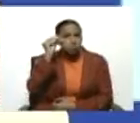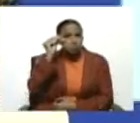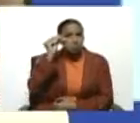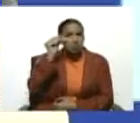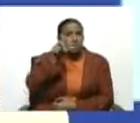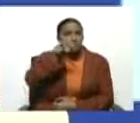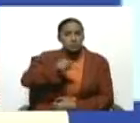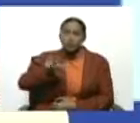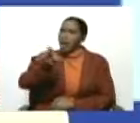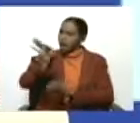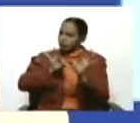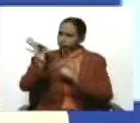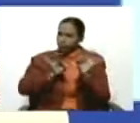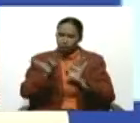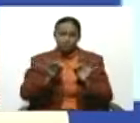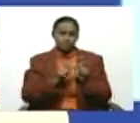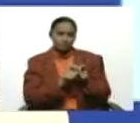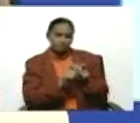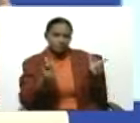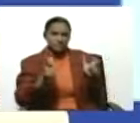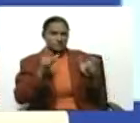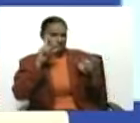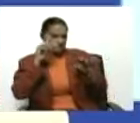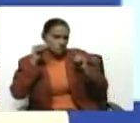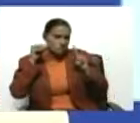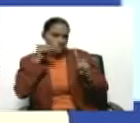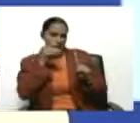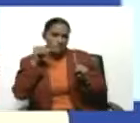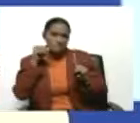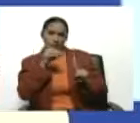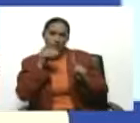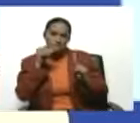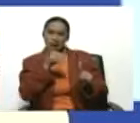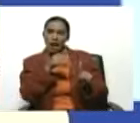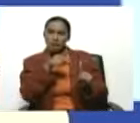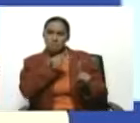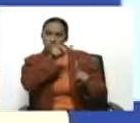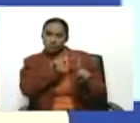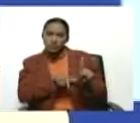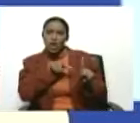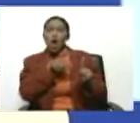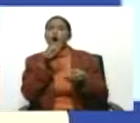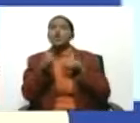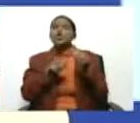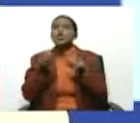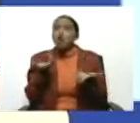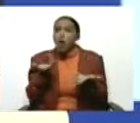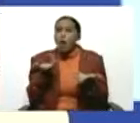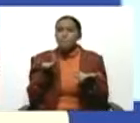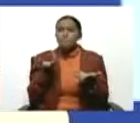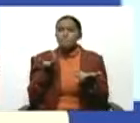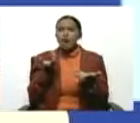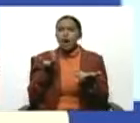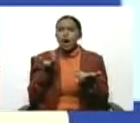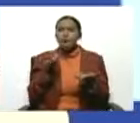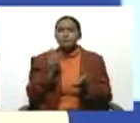entrenamiento y la La idea es Cómo logras ponerte al corriente ponerte al